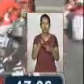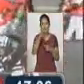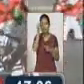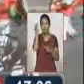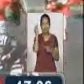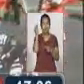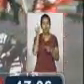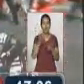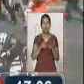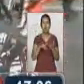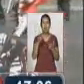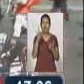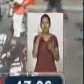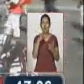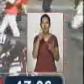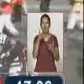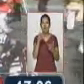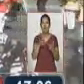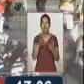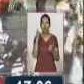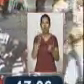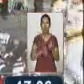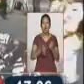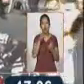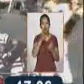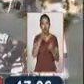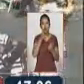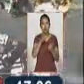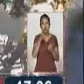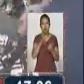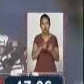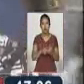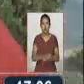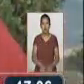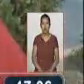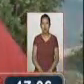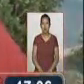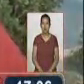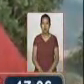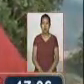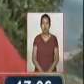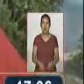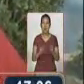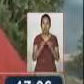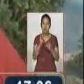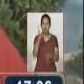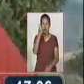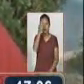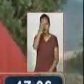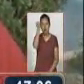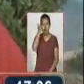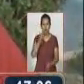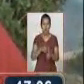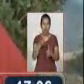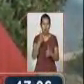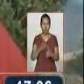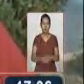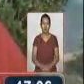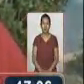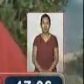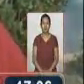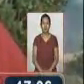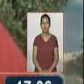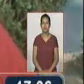acuerdo. ¿Bolivia dice no? La última, Silva. Silvia, García Linera. A él. ¿Comunidad